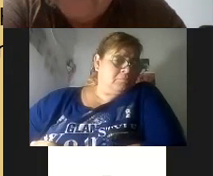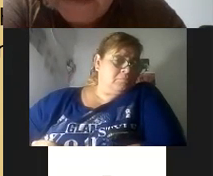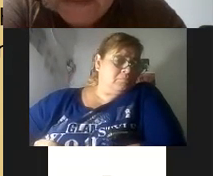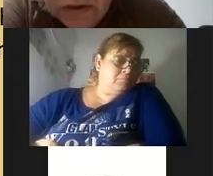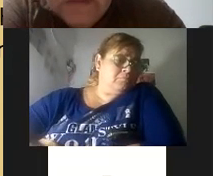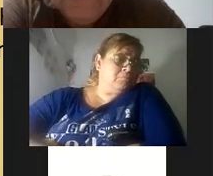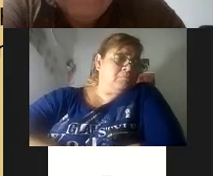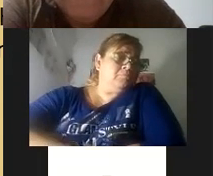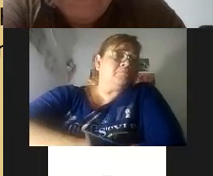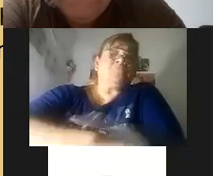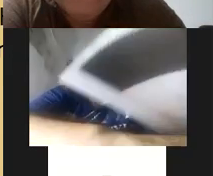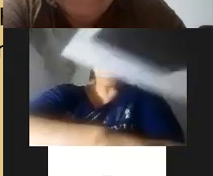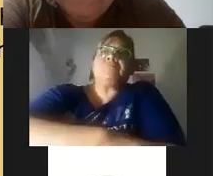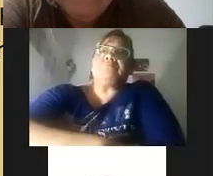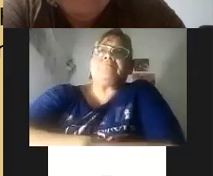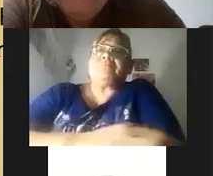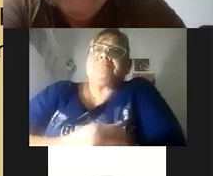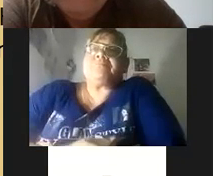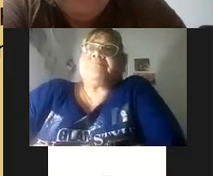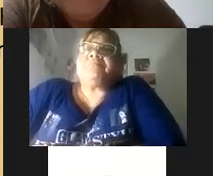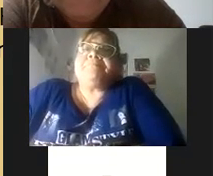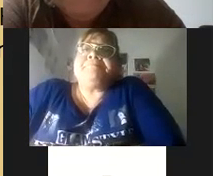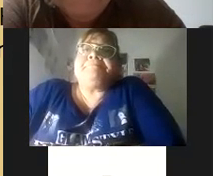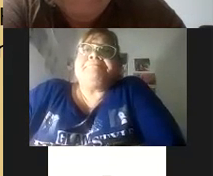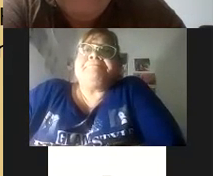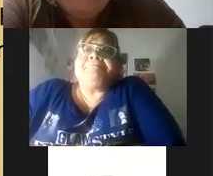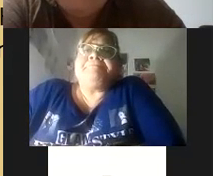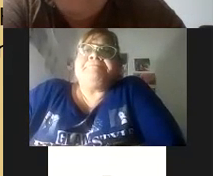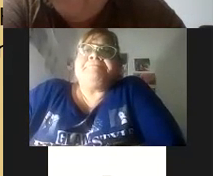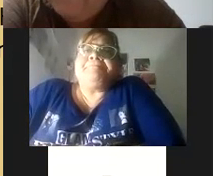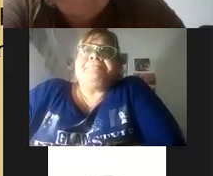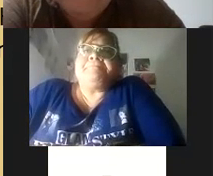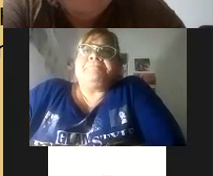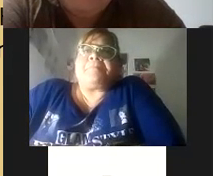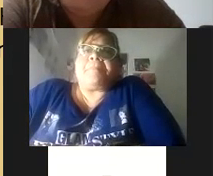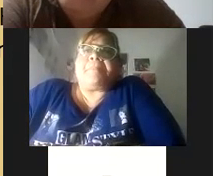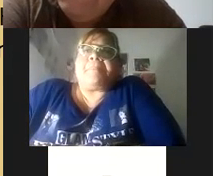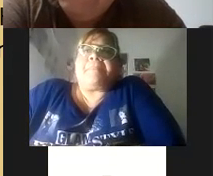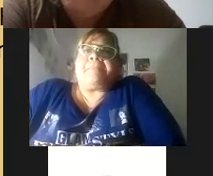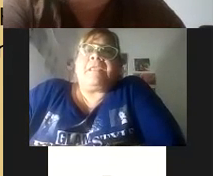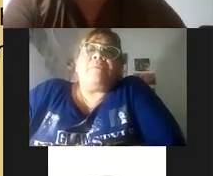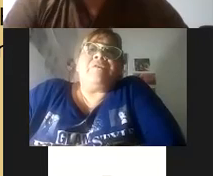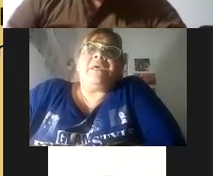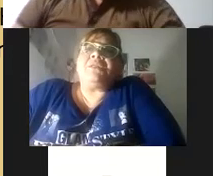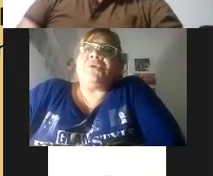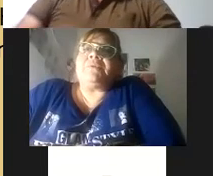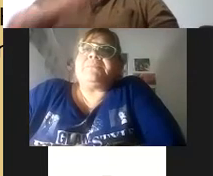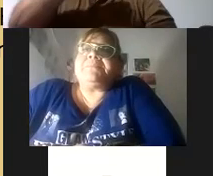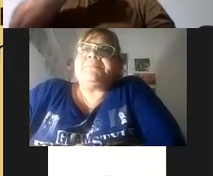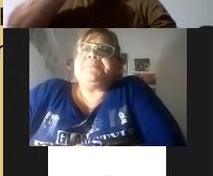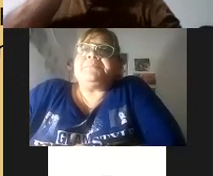Hablamos de protección y alojamiento de órganos, hablamos del soporte, del crecimiento,